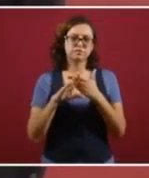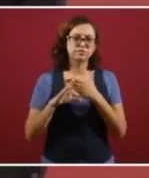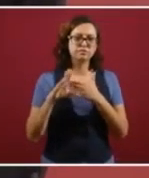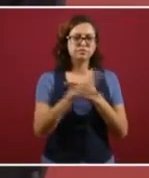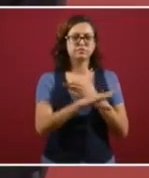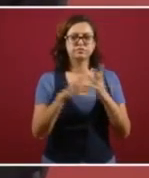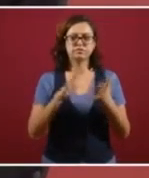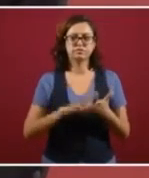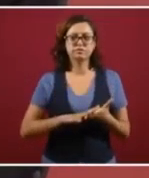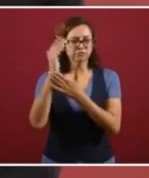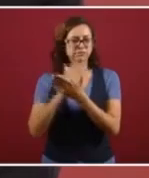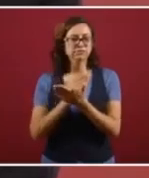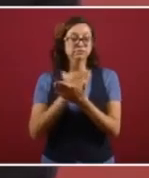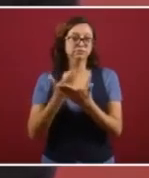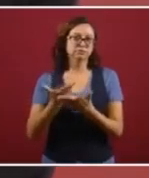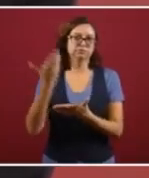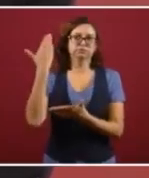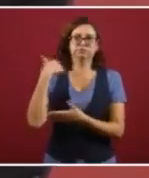2 de octubre.